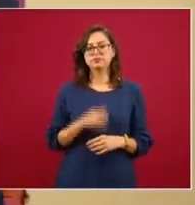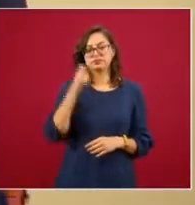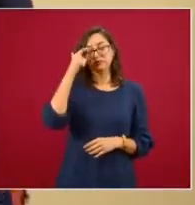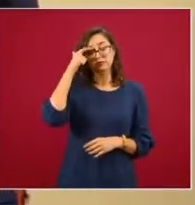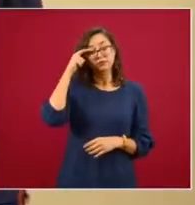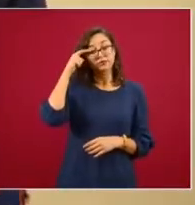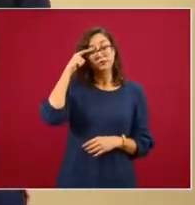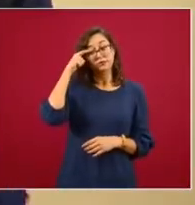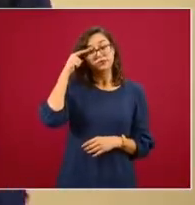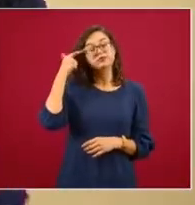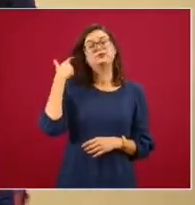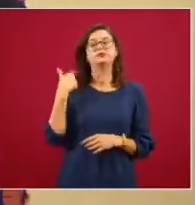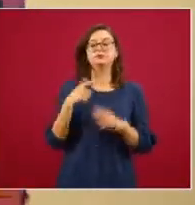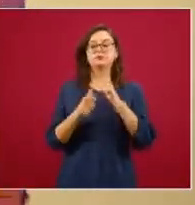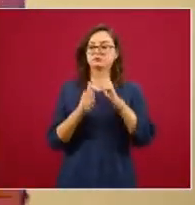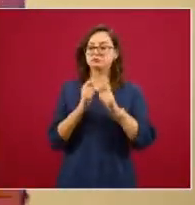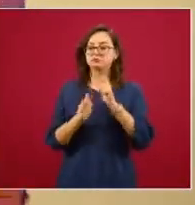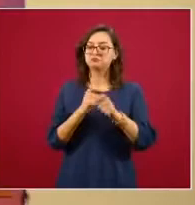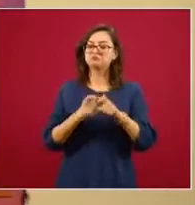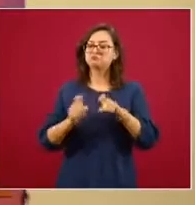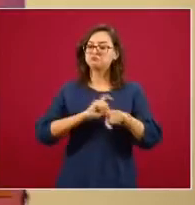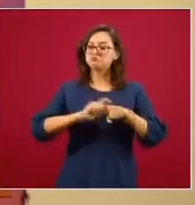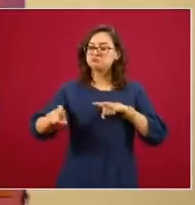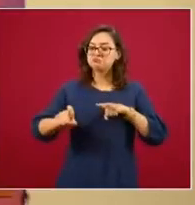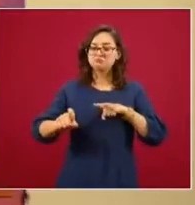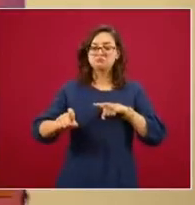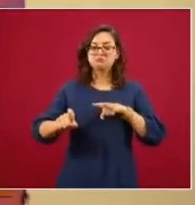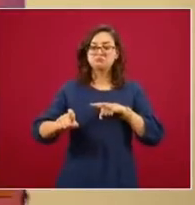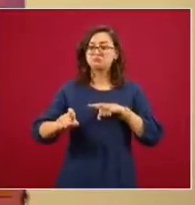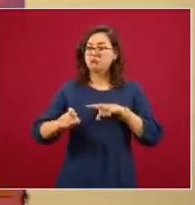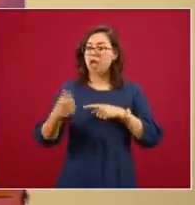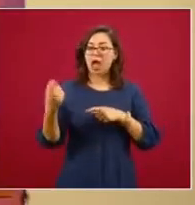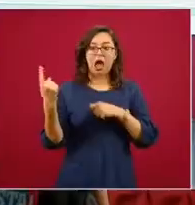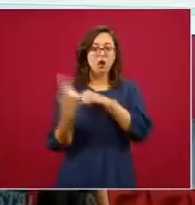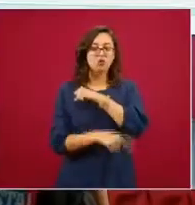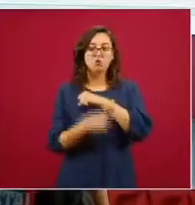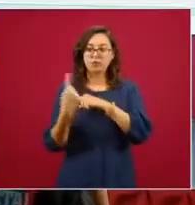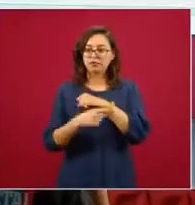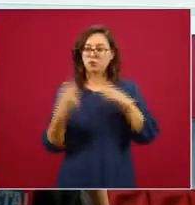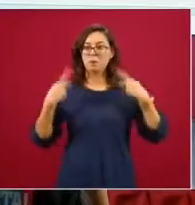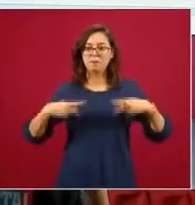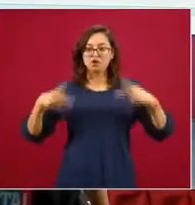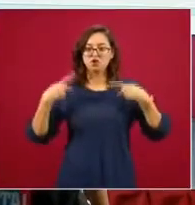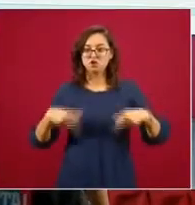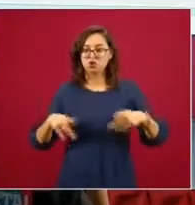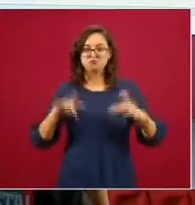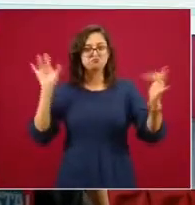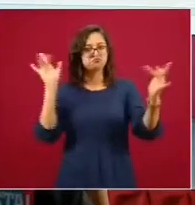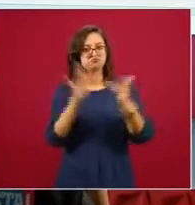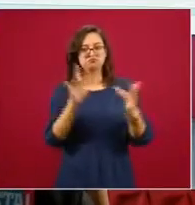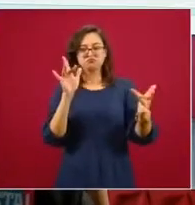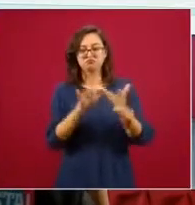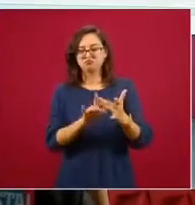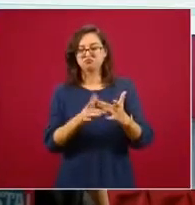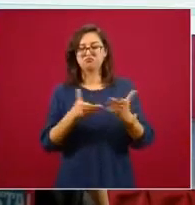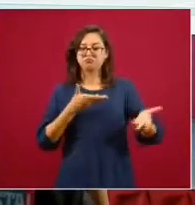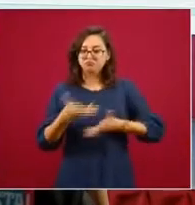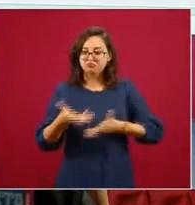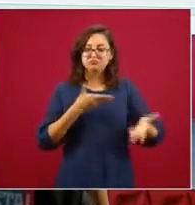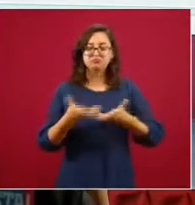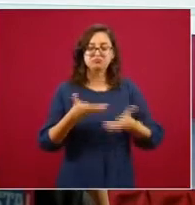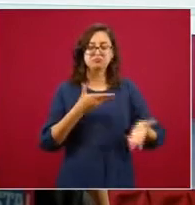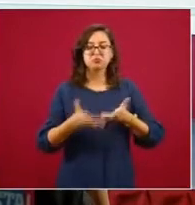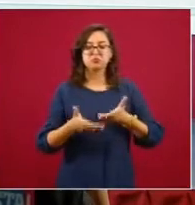2009. E inmediatamente cualquiera de los voluntarios y voluntarias se comunicarán con ustedes para poder brindar este